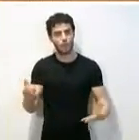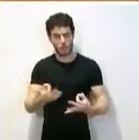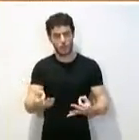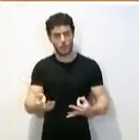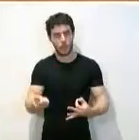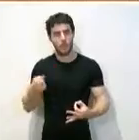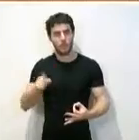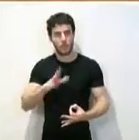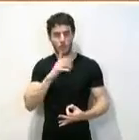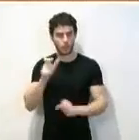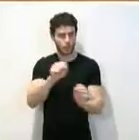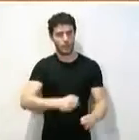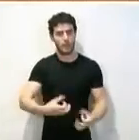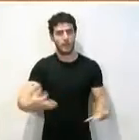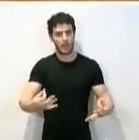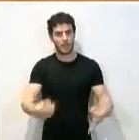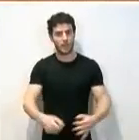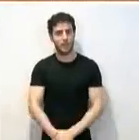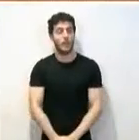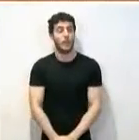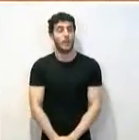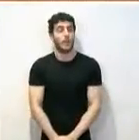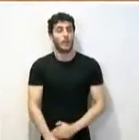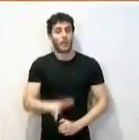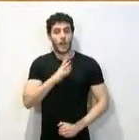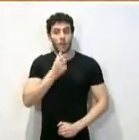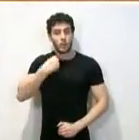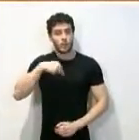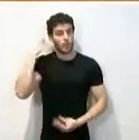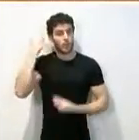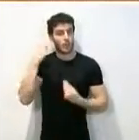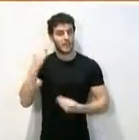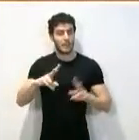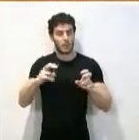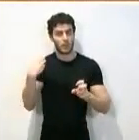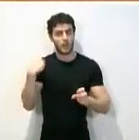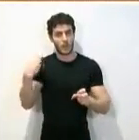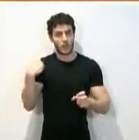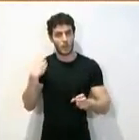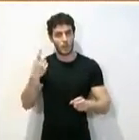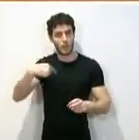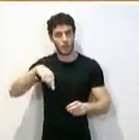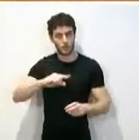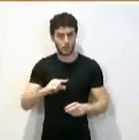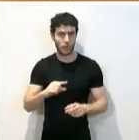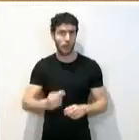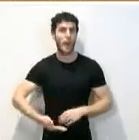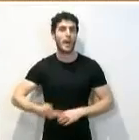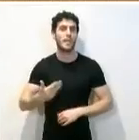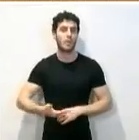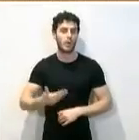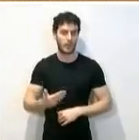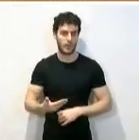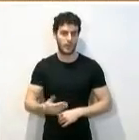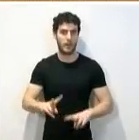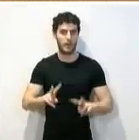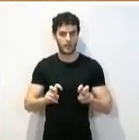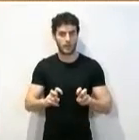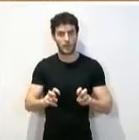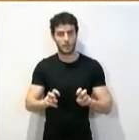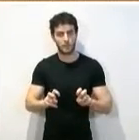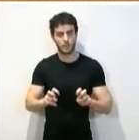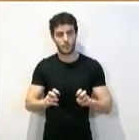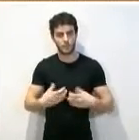tanto, defenderse. Por eso entendemos que en ese marco debemos tener en cuenta cómo se aborda